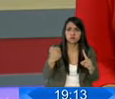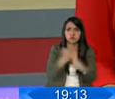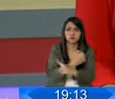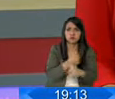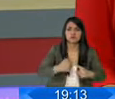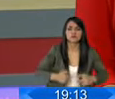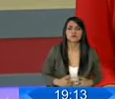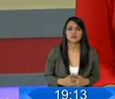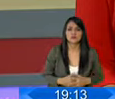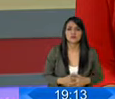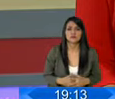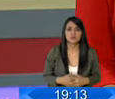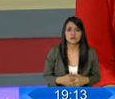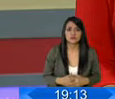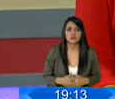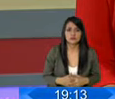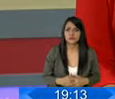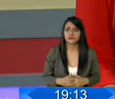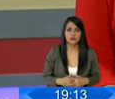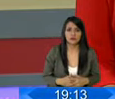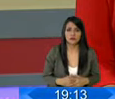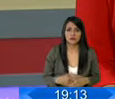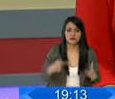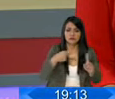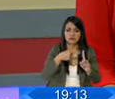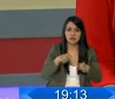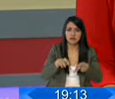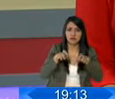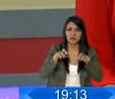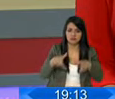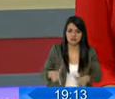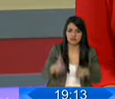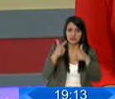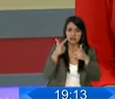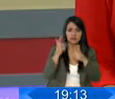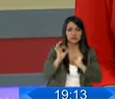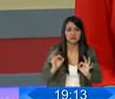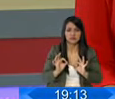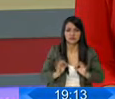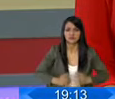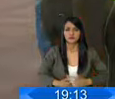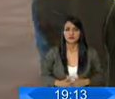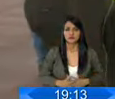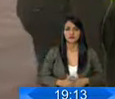de la detención, el presunto coleccionista no presentó ningún permiso para la tenencia del armamento.